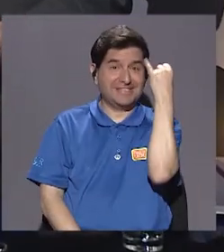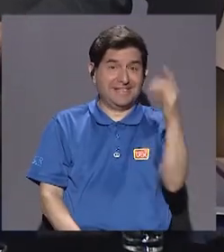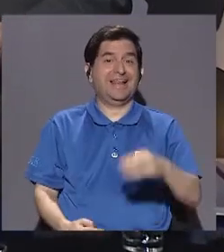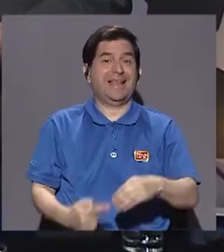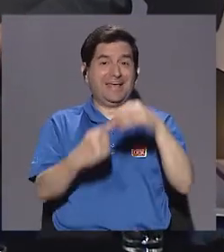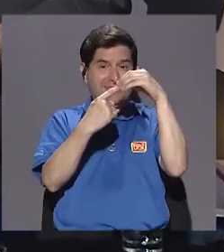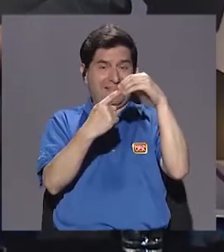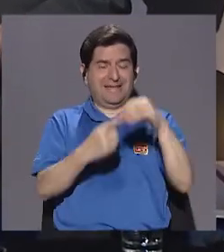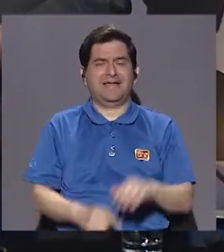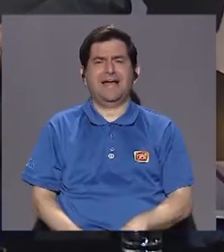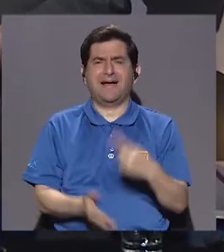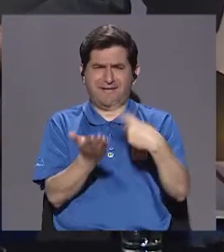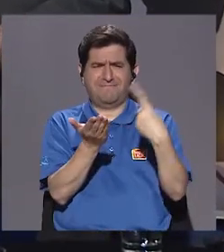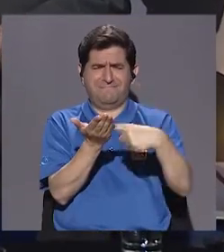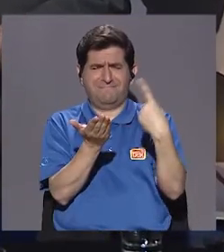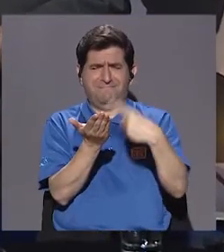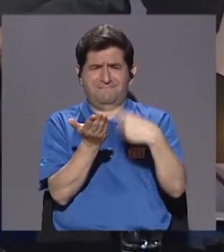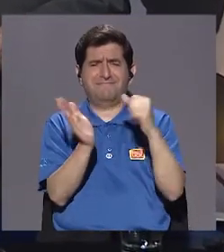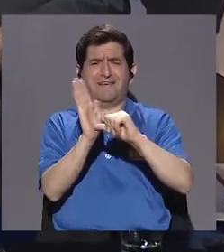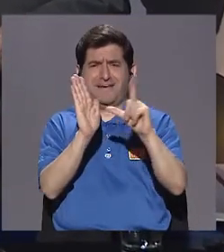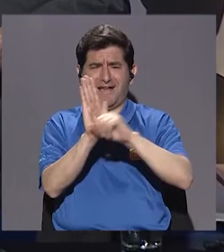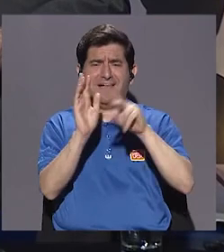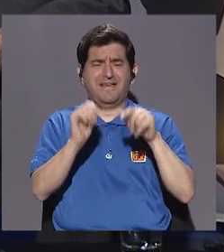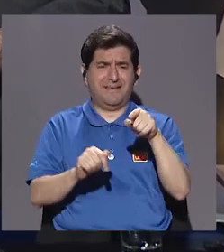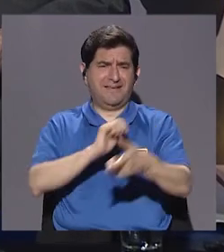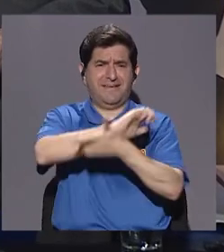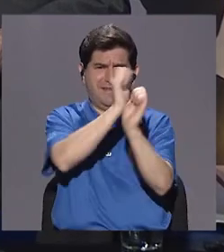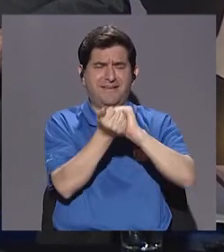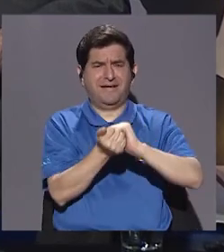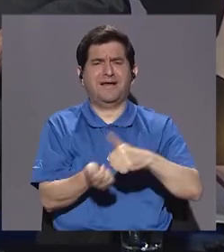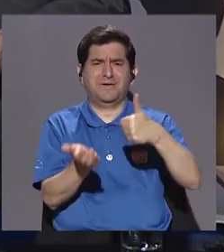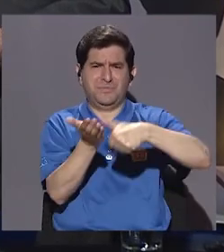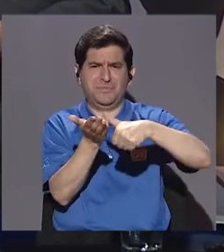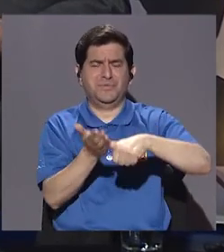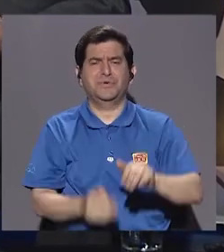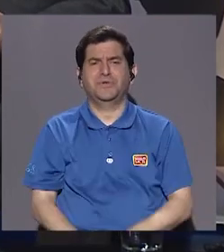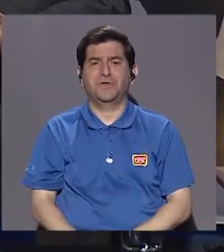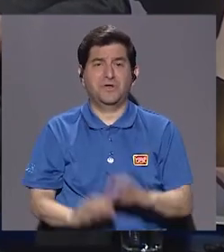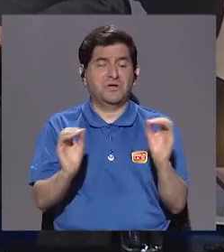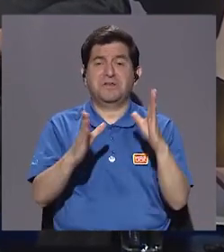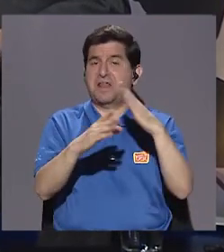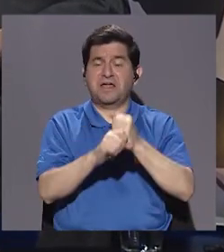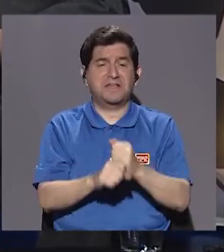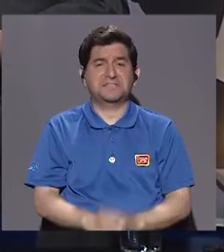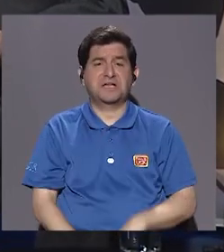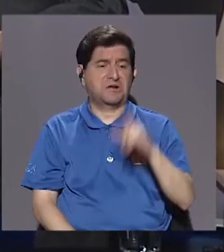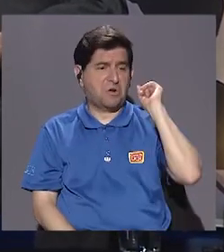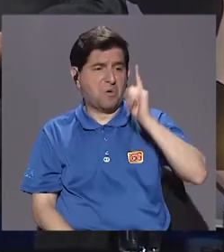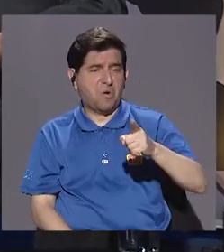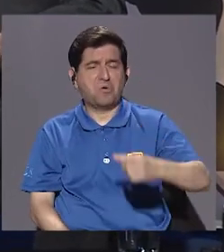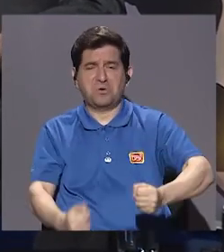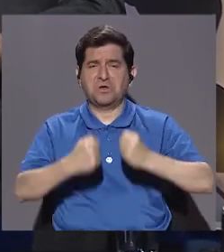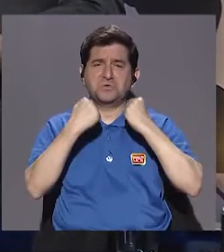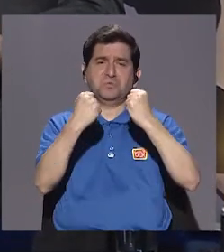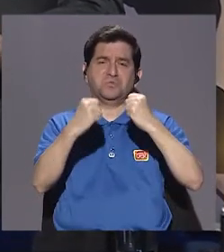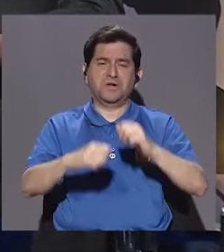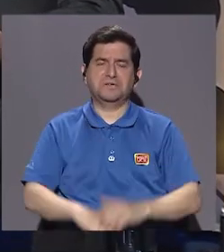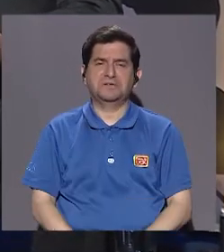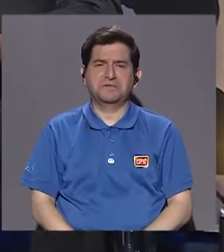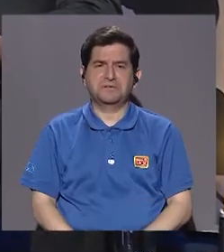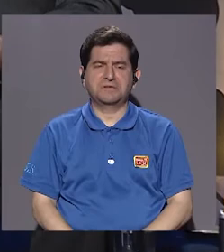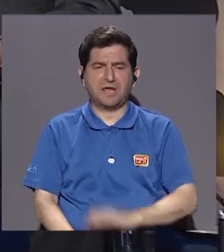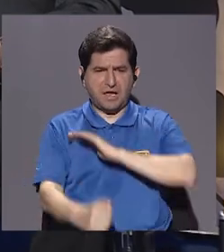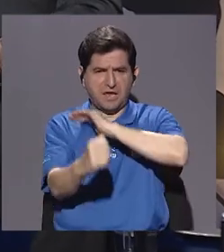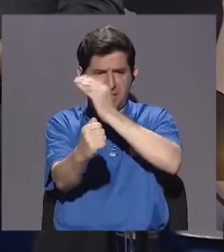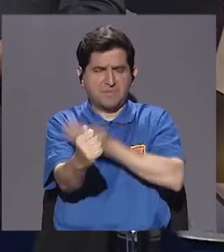sobre todo cuando se discutió mucho en la asamblea legislativa sobre esta reforma es verdad que nada se hacía componer obligaciones fuertes con